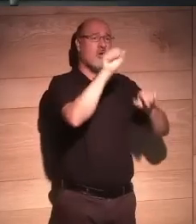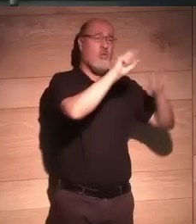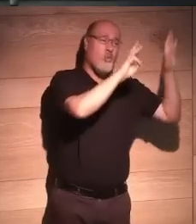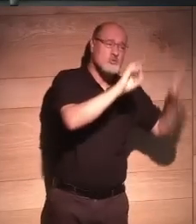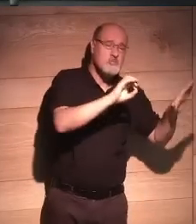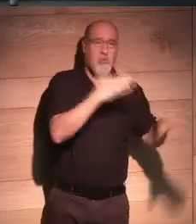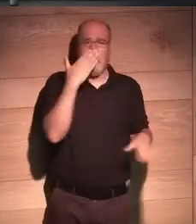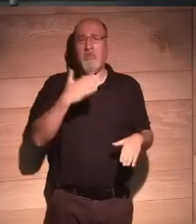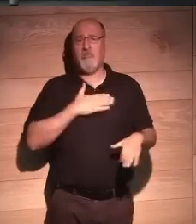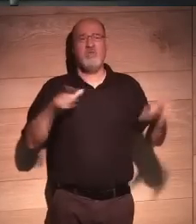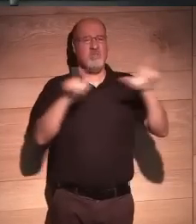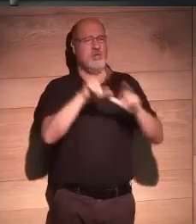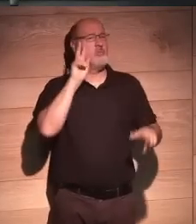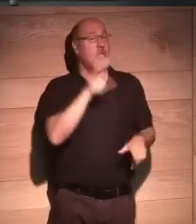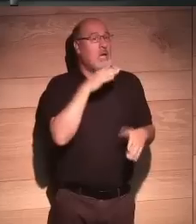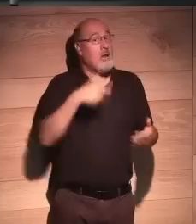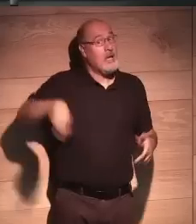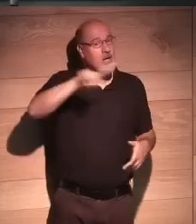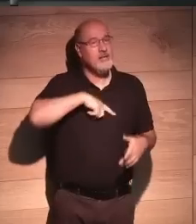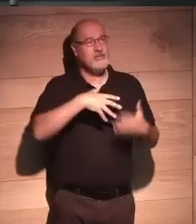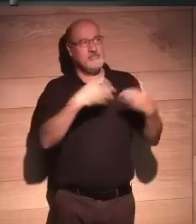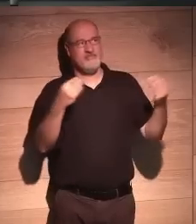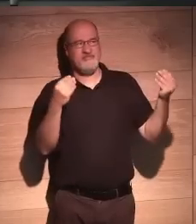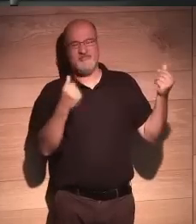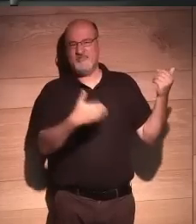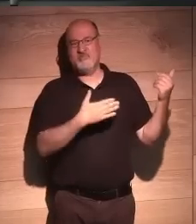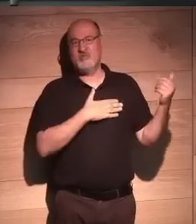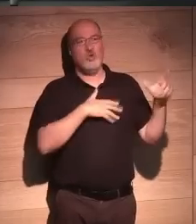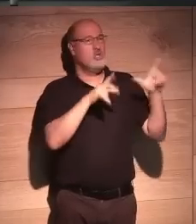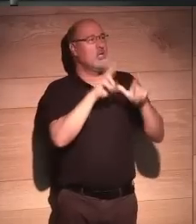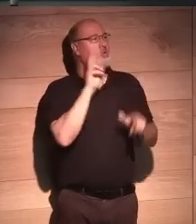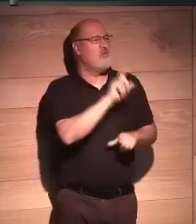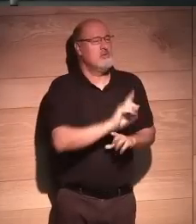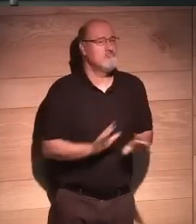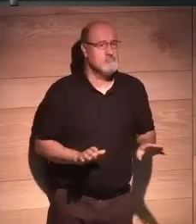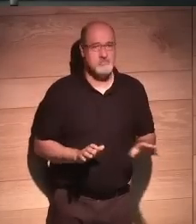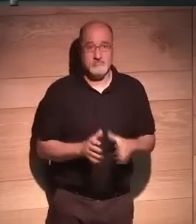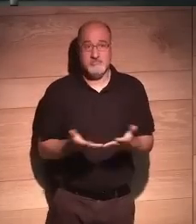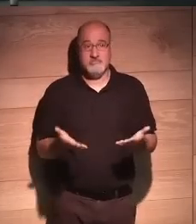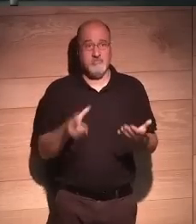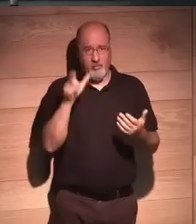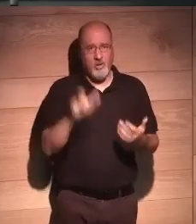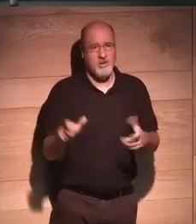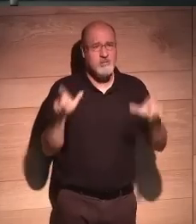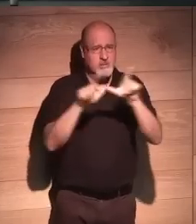veo la tele. Sí. Claro. Y ahora la tele Sí, está pero- un poco denostada. Sí, pues eso Y- es mentira, porque la gente ve la y tele. la gente ve la tele. igual. Y uno de los programas